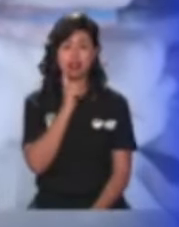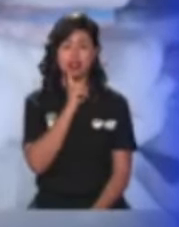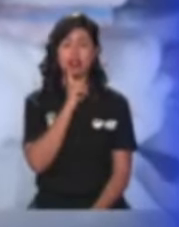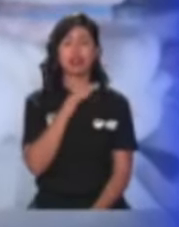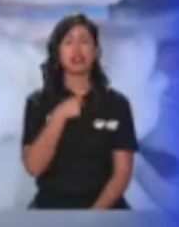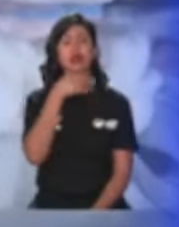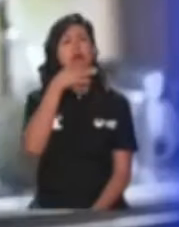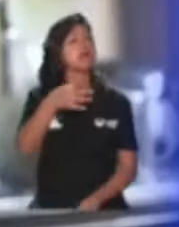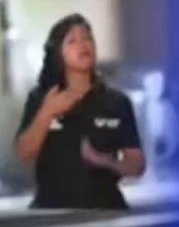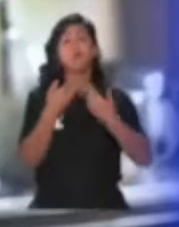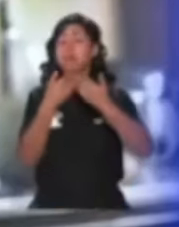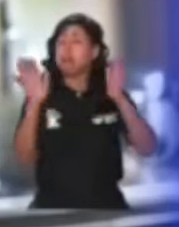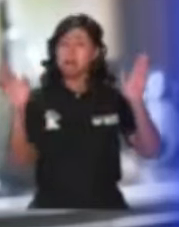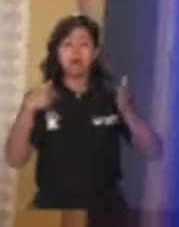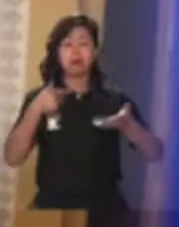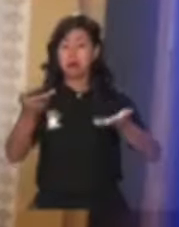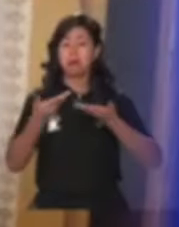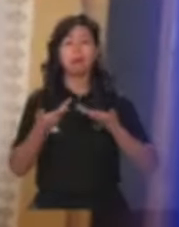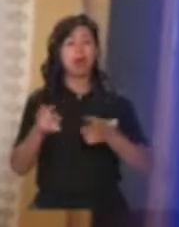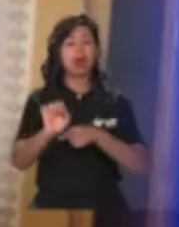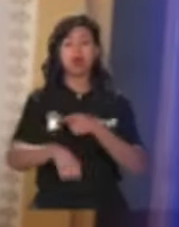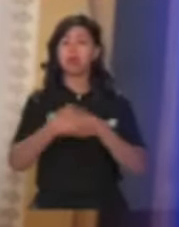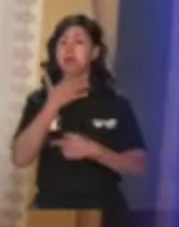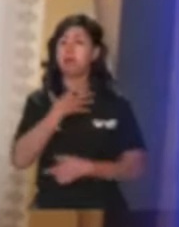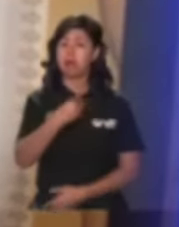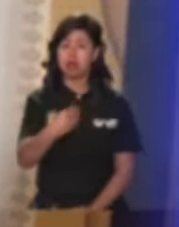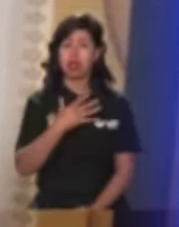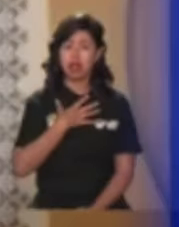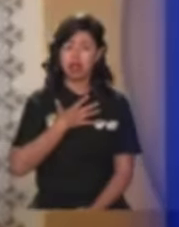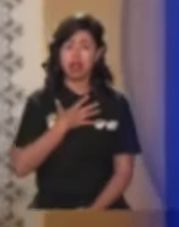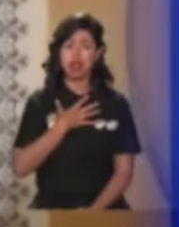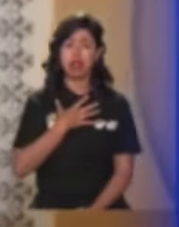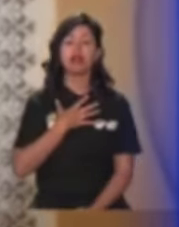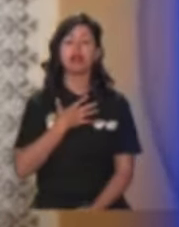yo a mi hija la recibo como venga, si es mi hija. Y llegó la hija mujer.